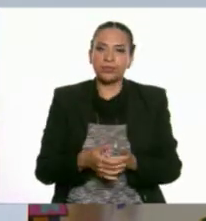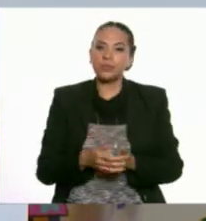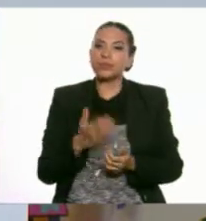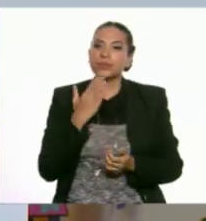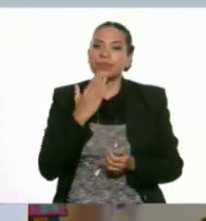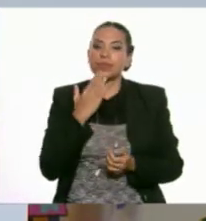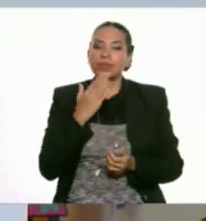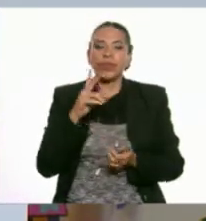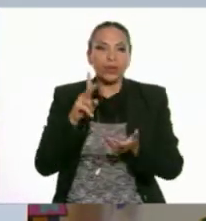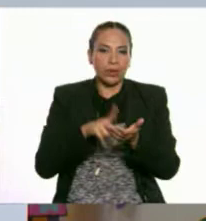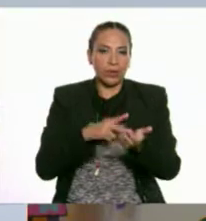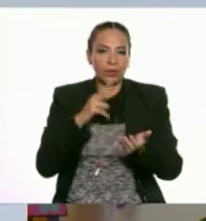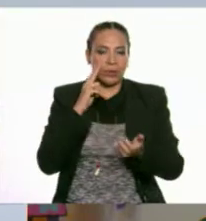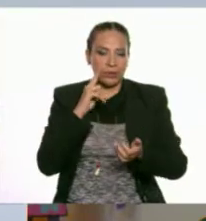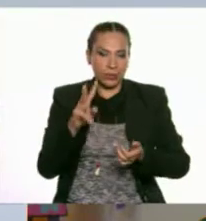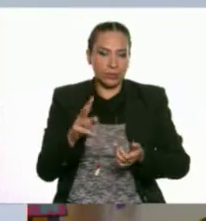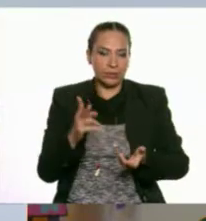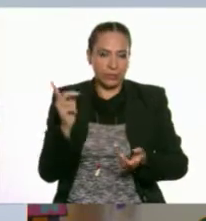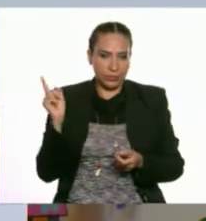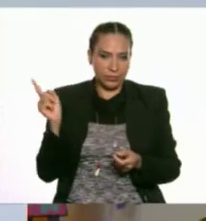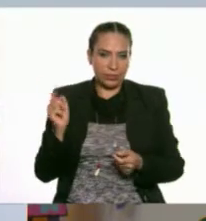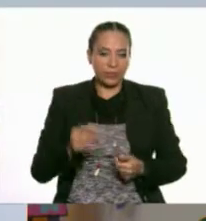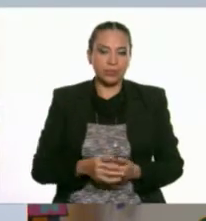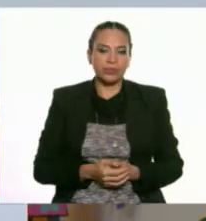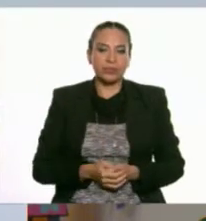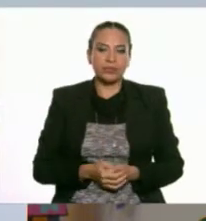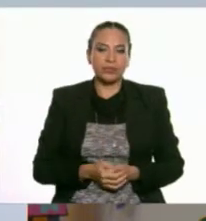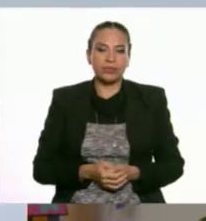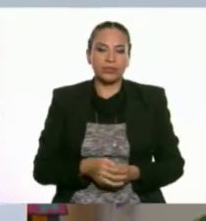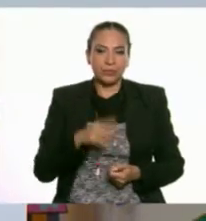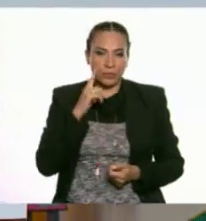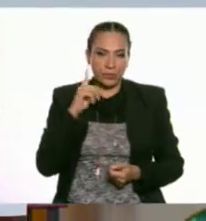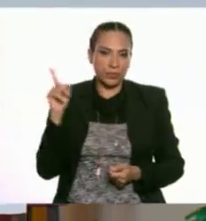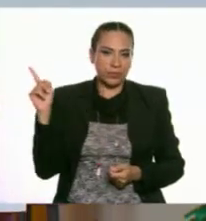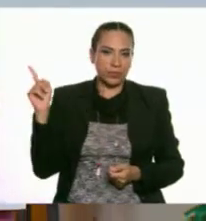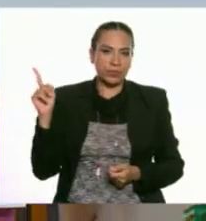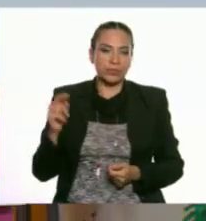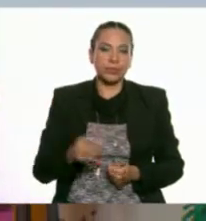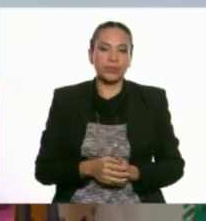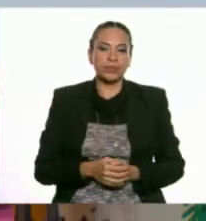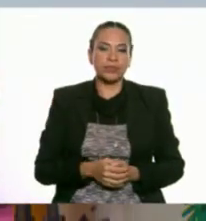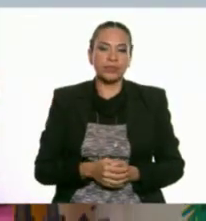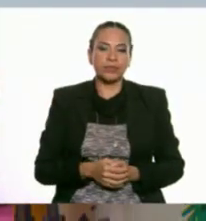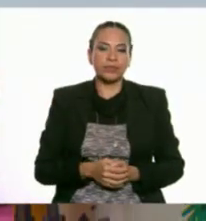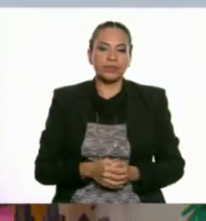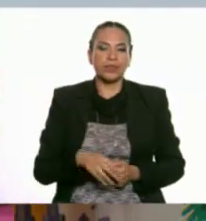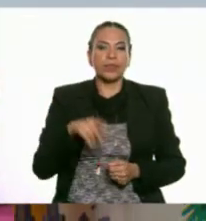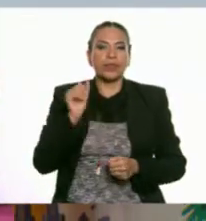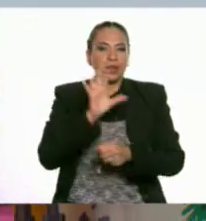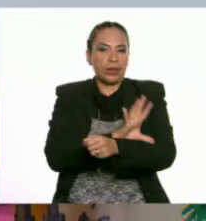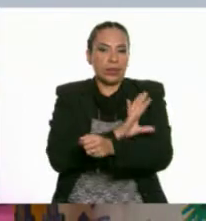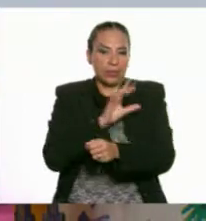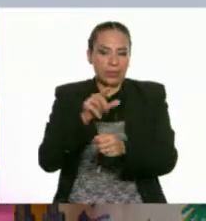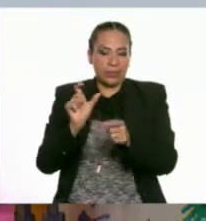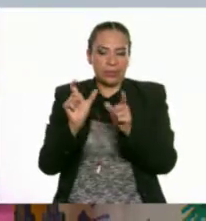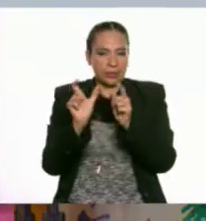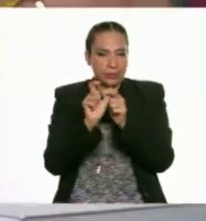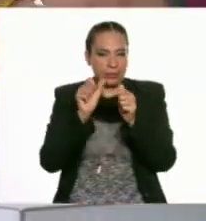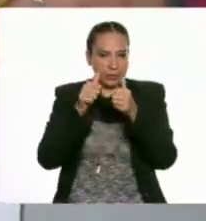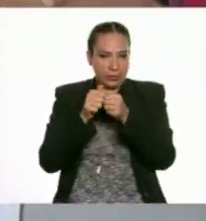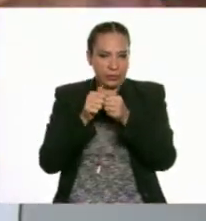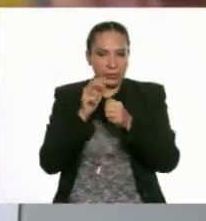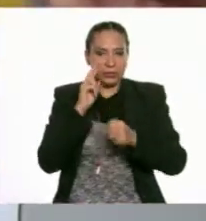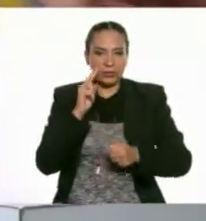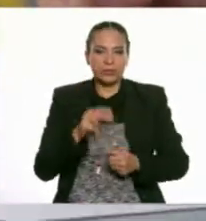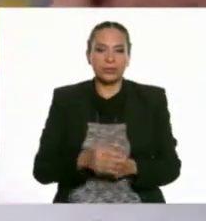Muy bien. A ver, otra vez. Sí, otra vez. Fíjate bien. Lo conectamos bien a nuestra pila, lo acercamos